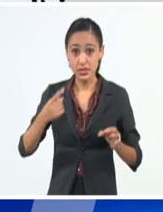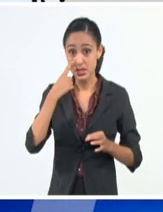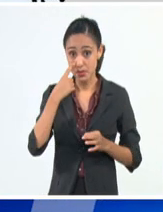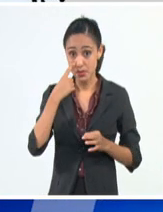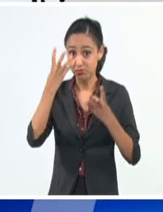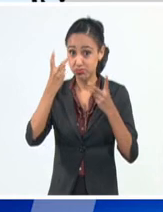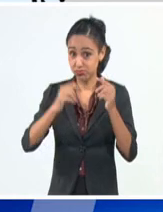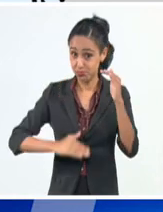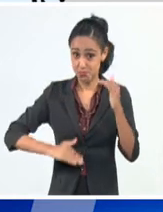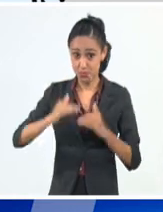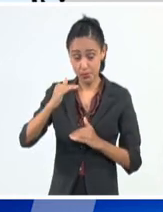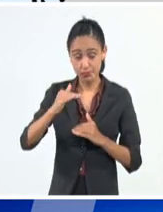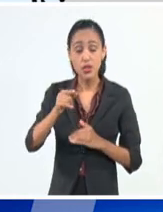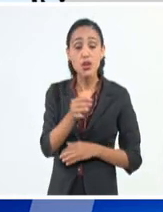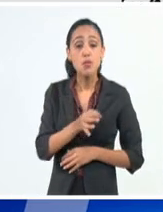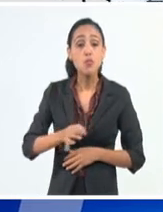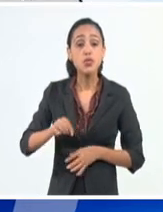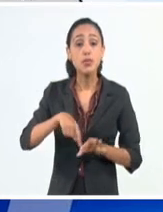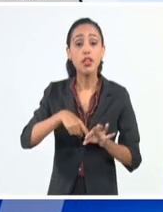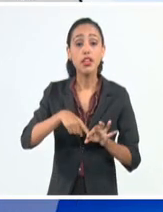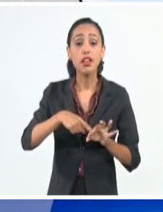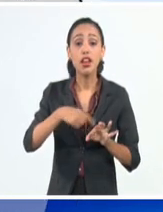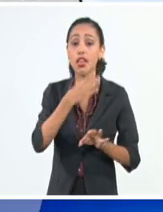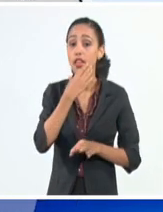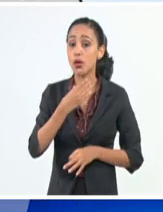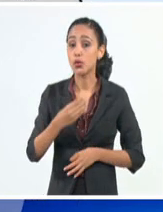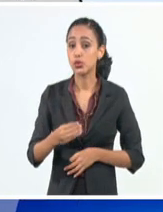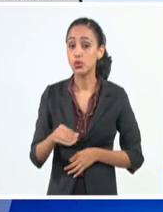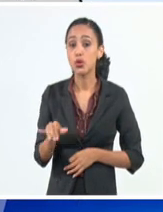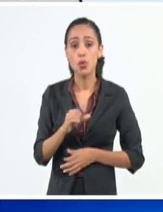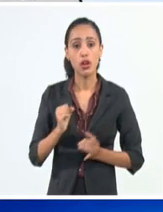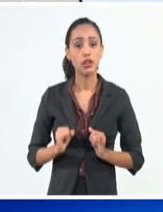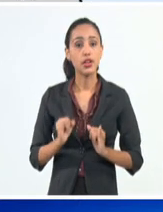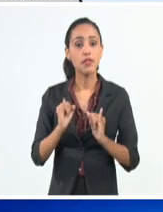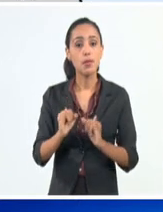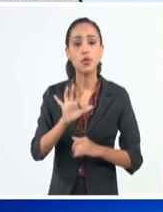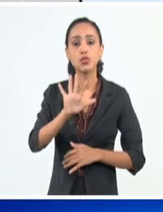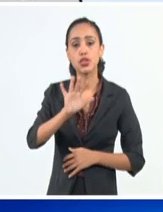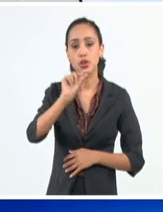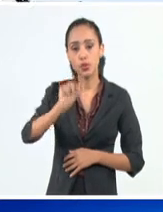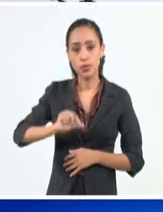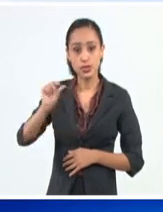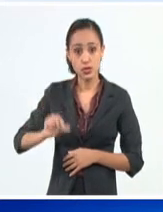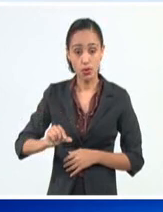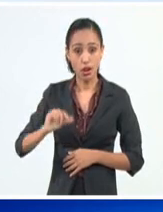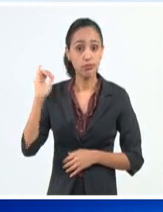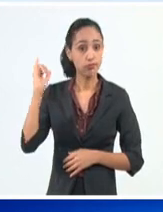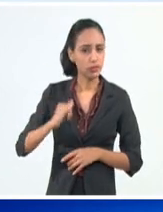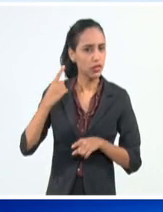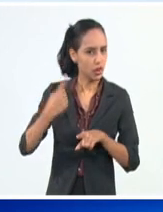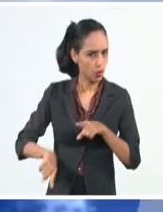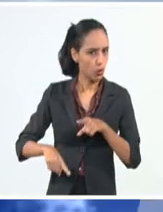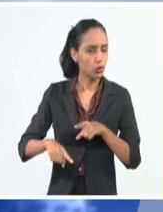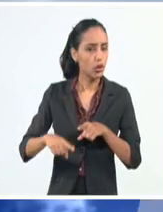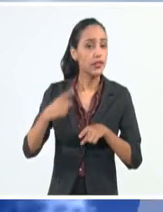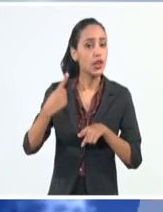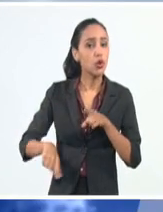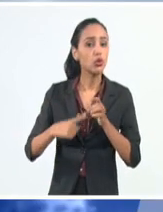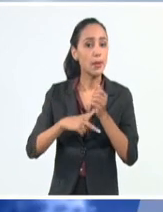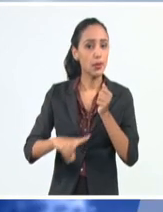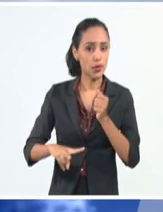más elevadas. El municipio especial Isla de la Juventud confirmó 5 casos importados de otra provincia.